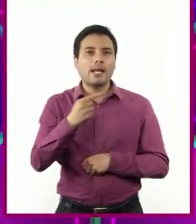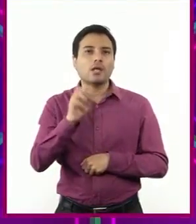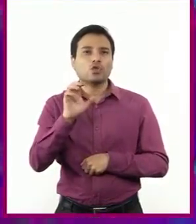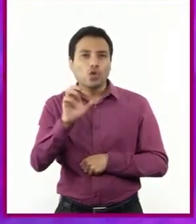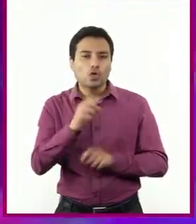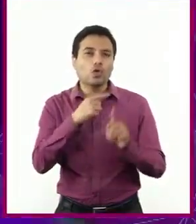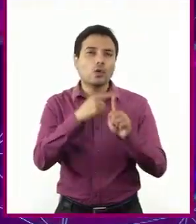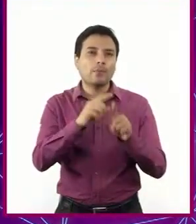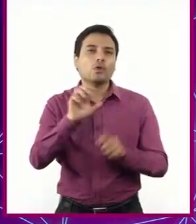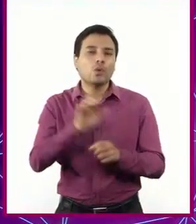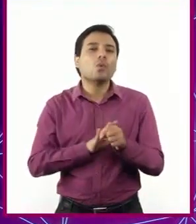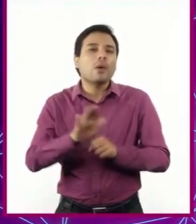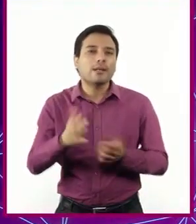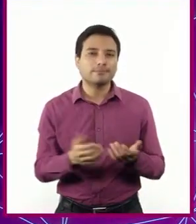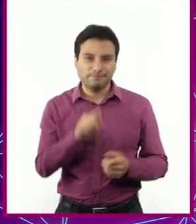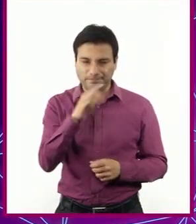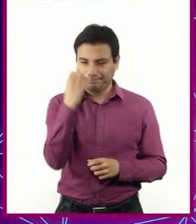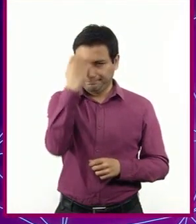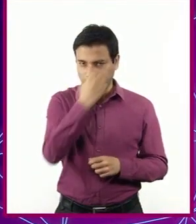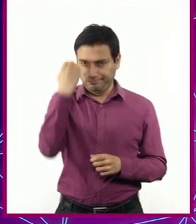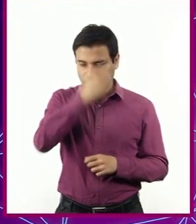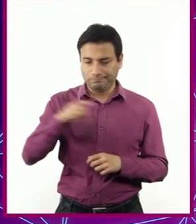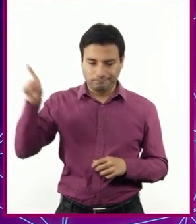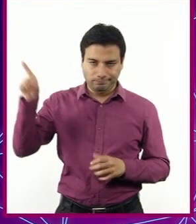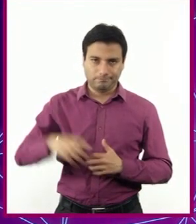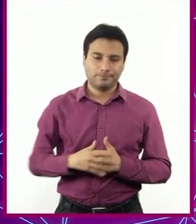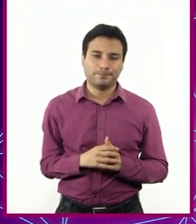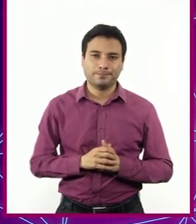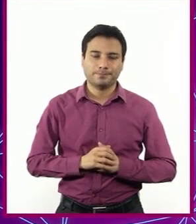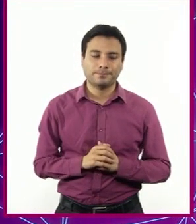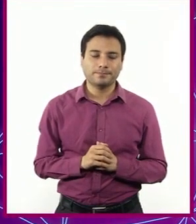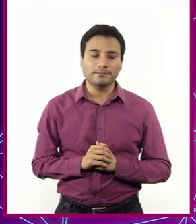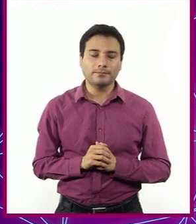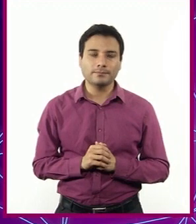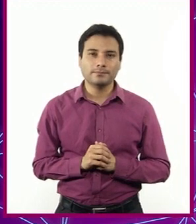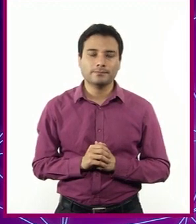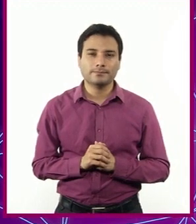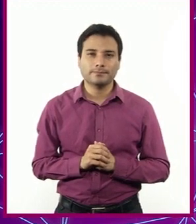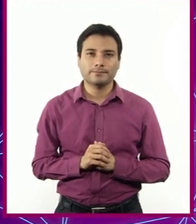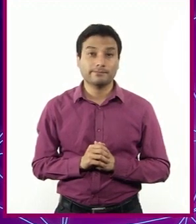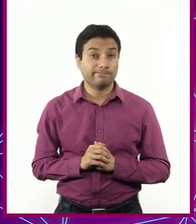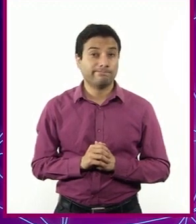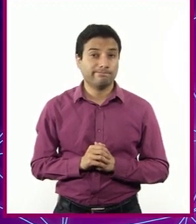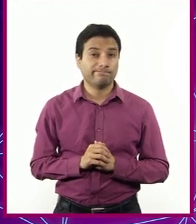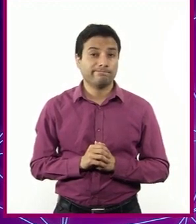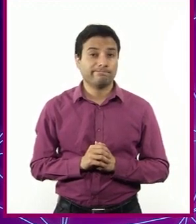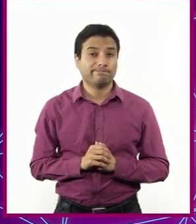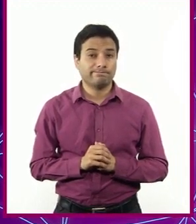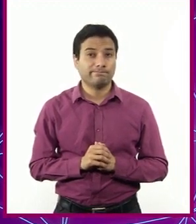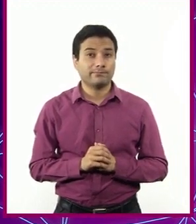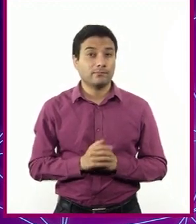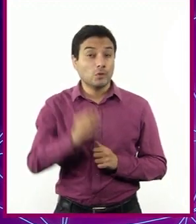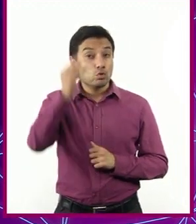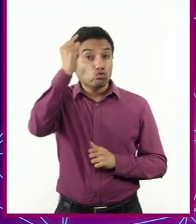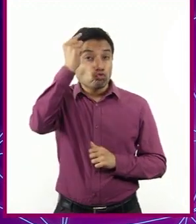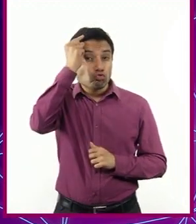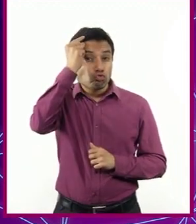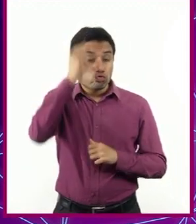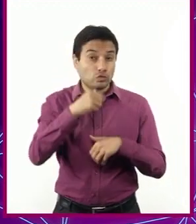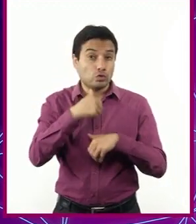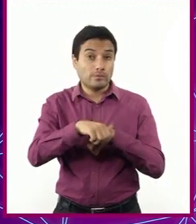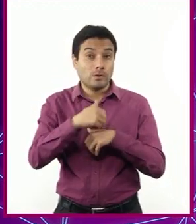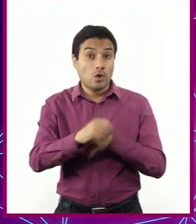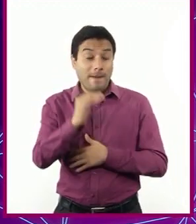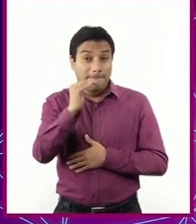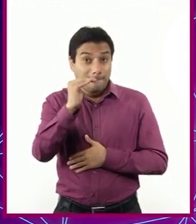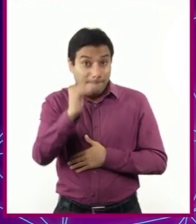Observen los valores de las masas de ambas partículas. En este caso, mientras menor sea el exponente de la potencia de 10, menor es